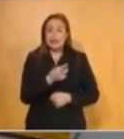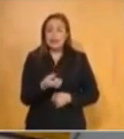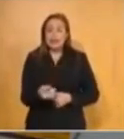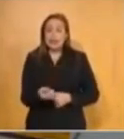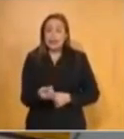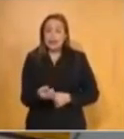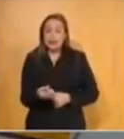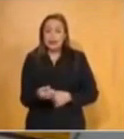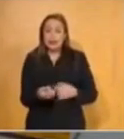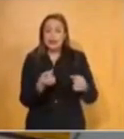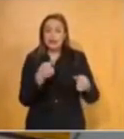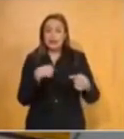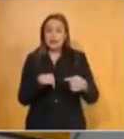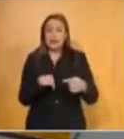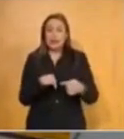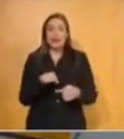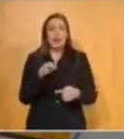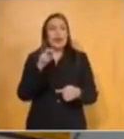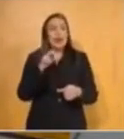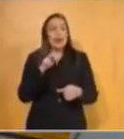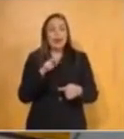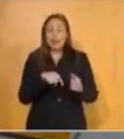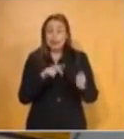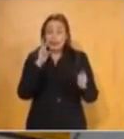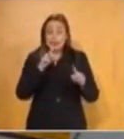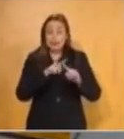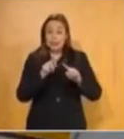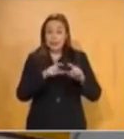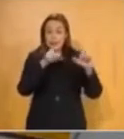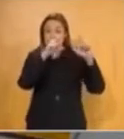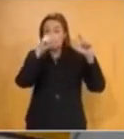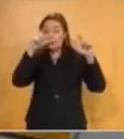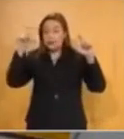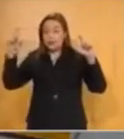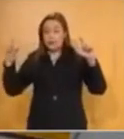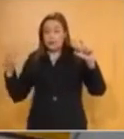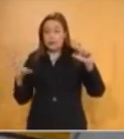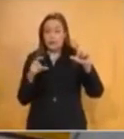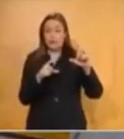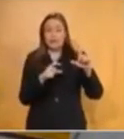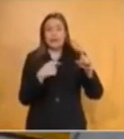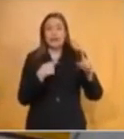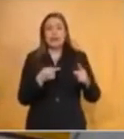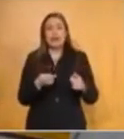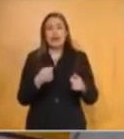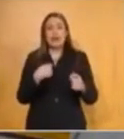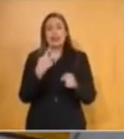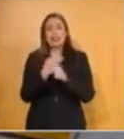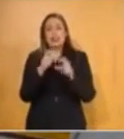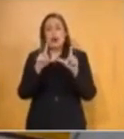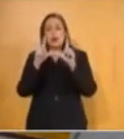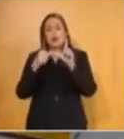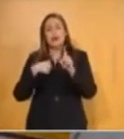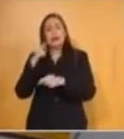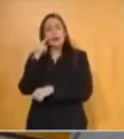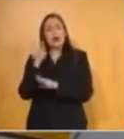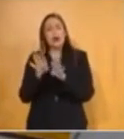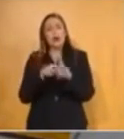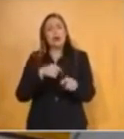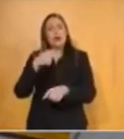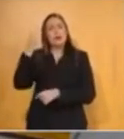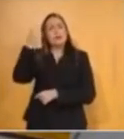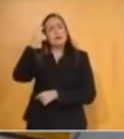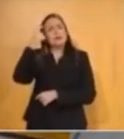stop. Then in the second panel, you can see him, he is thinking. How can you know that he